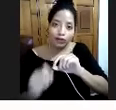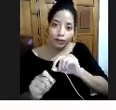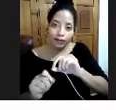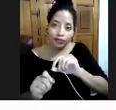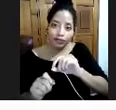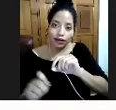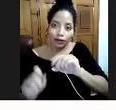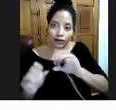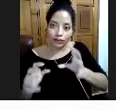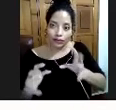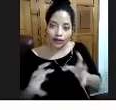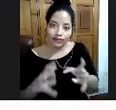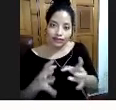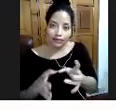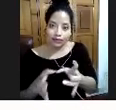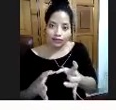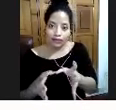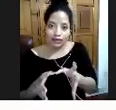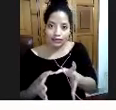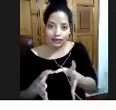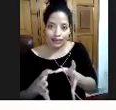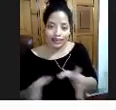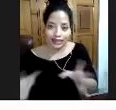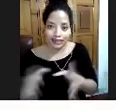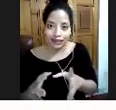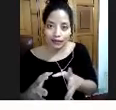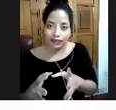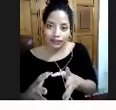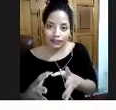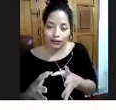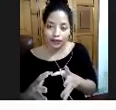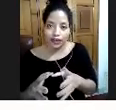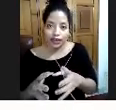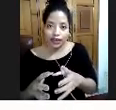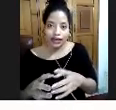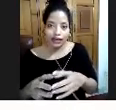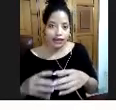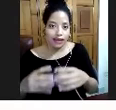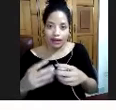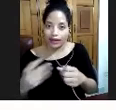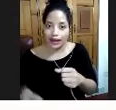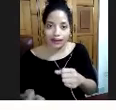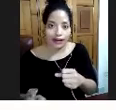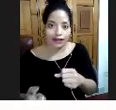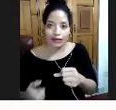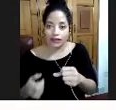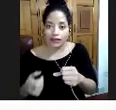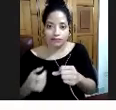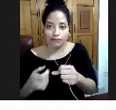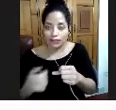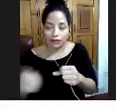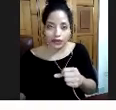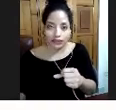Y cuando hay terceras personas que ingresan a una sesión y que graban o